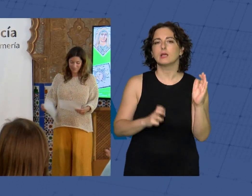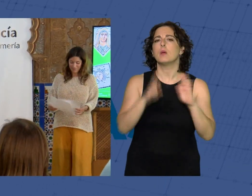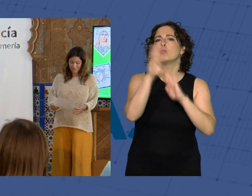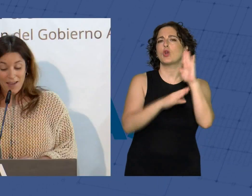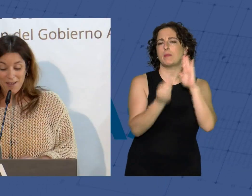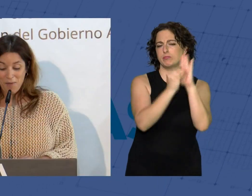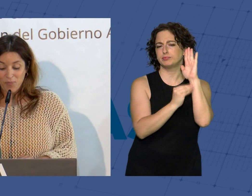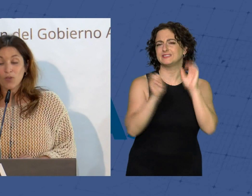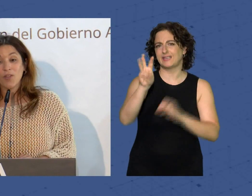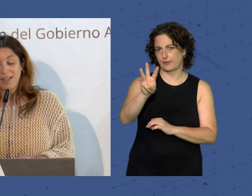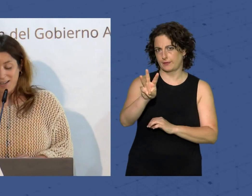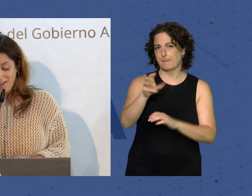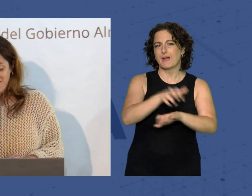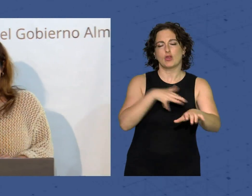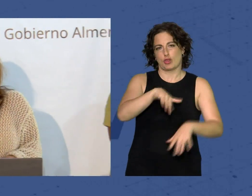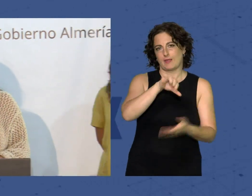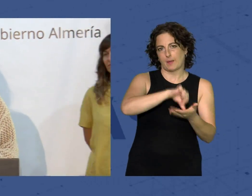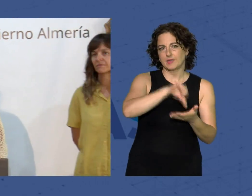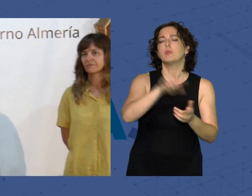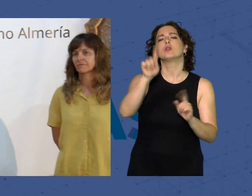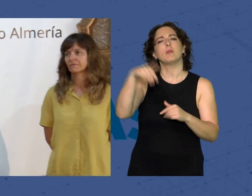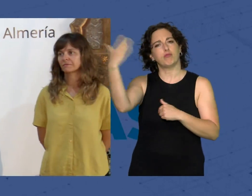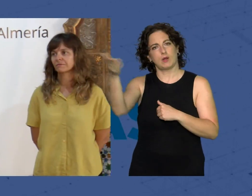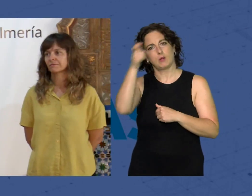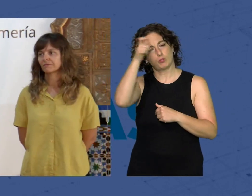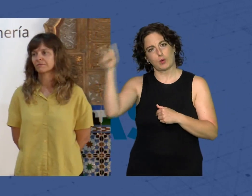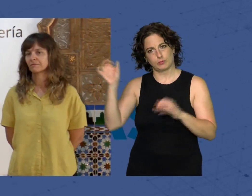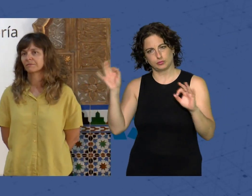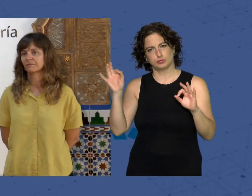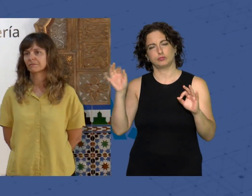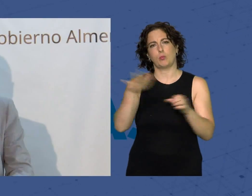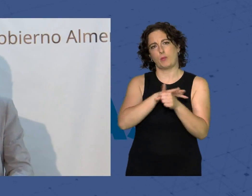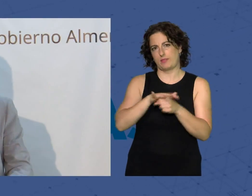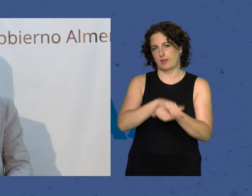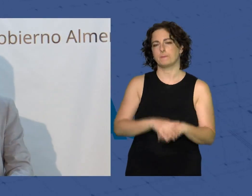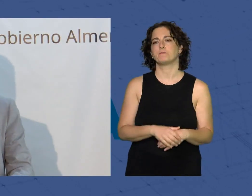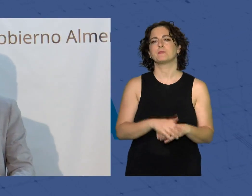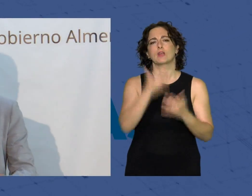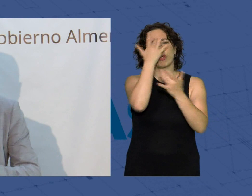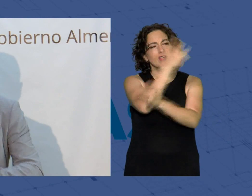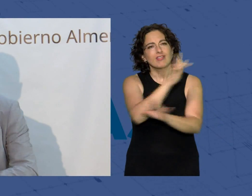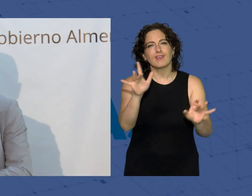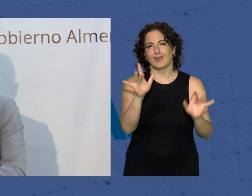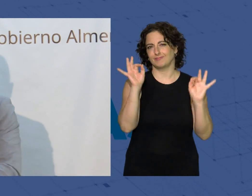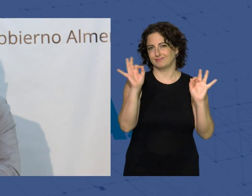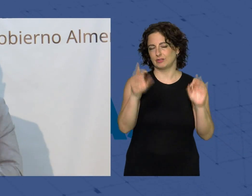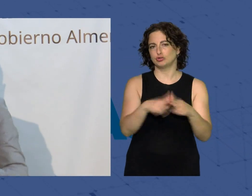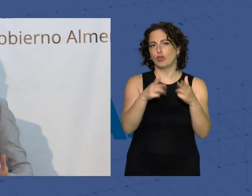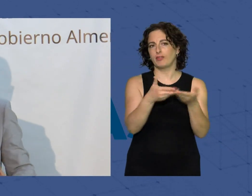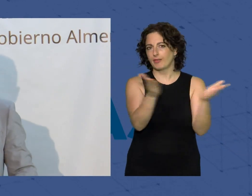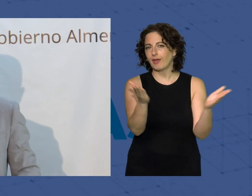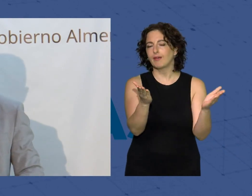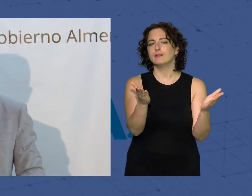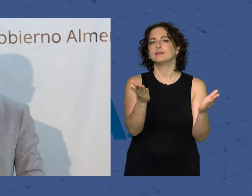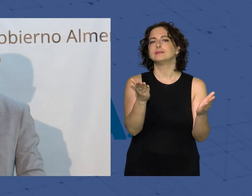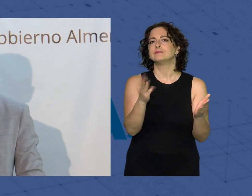13, la mayoría en la capital pero también en puntos emblemáticos de la provincia. Concienciar a la sociedad primero del